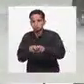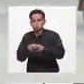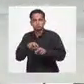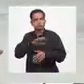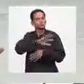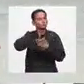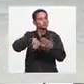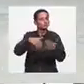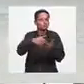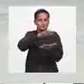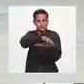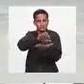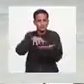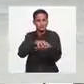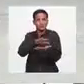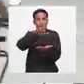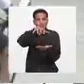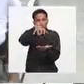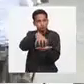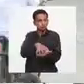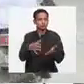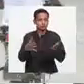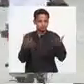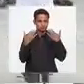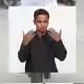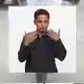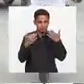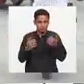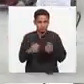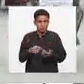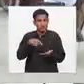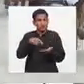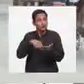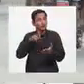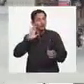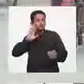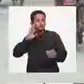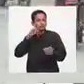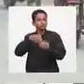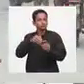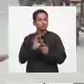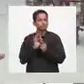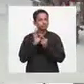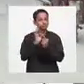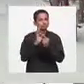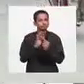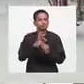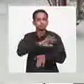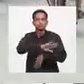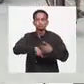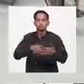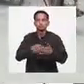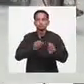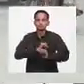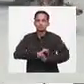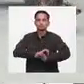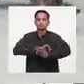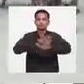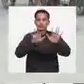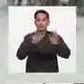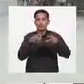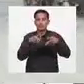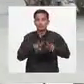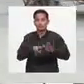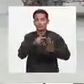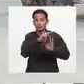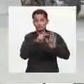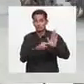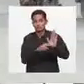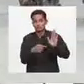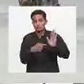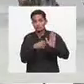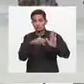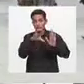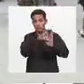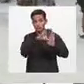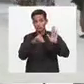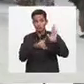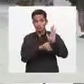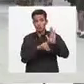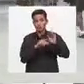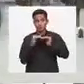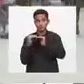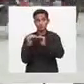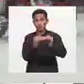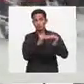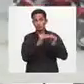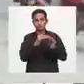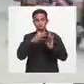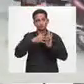en todos los cantones de la provincia del guayas estos operativos tienen como objetivo principal garantizar el cumplimiento de los lo estipulado en el código de la